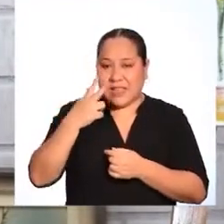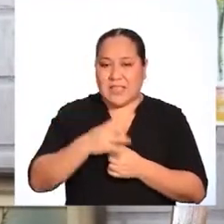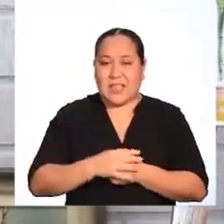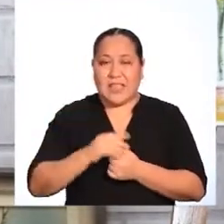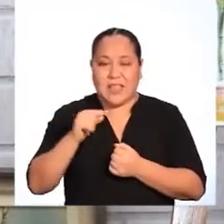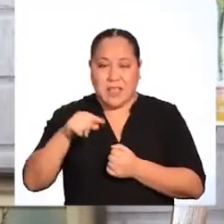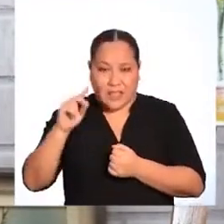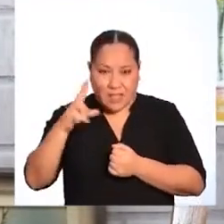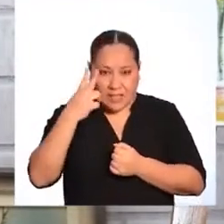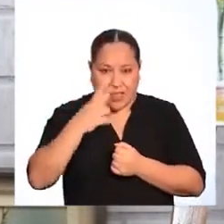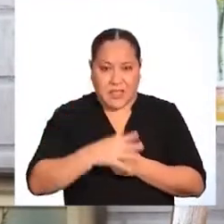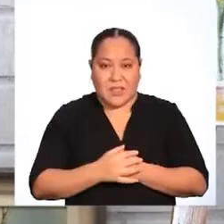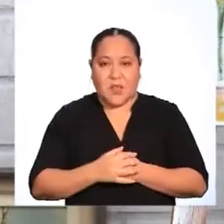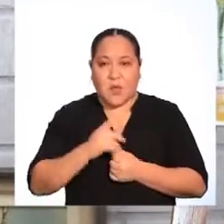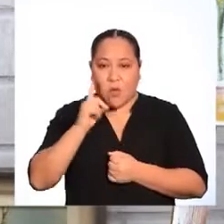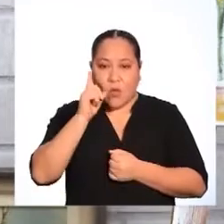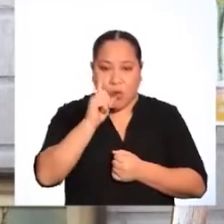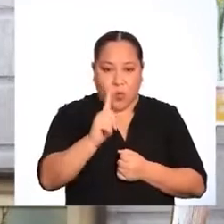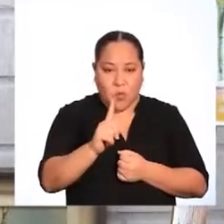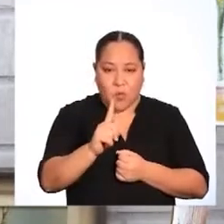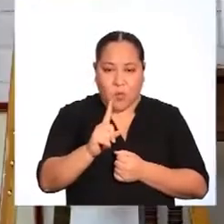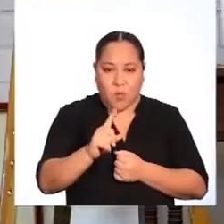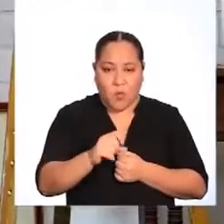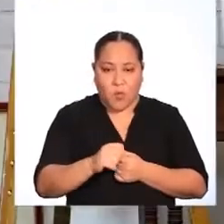intento tercer intento